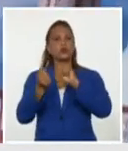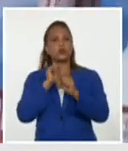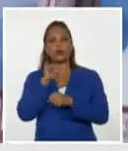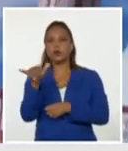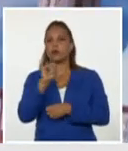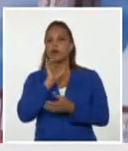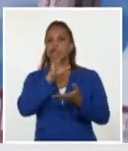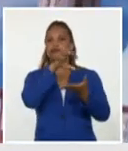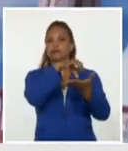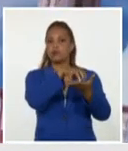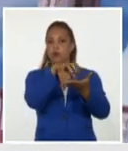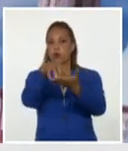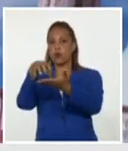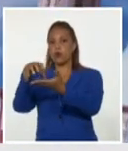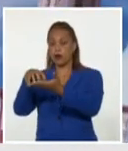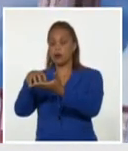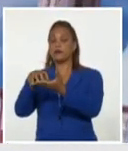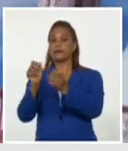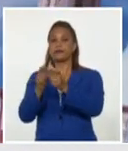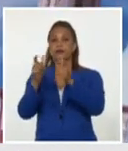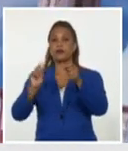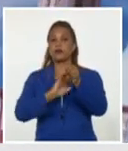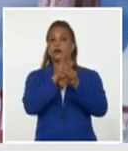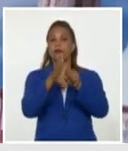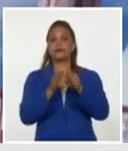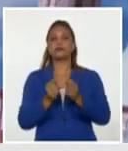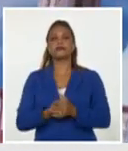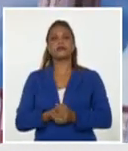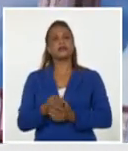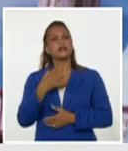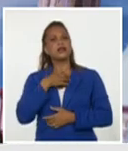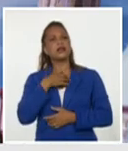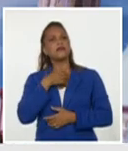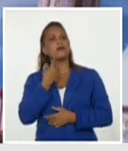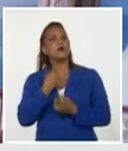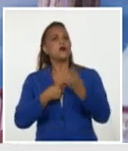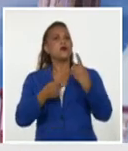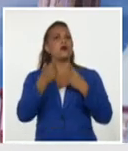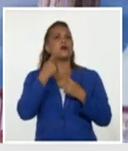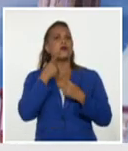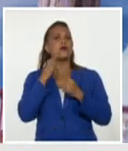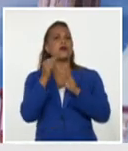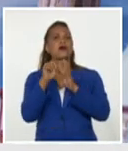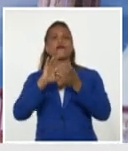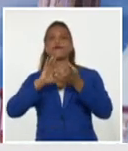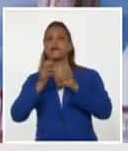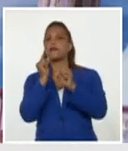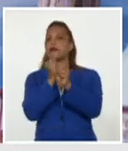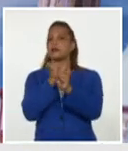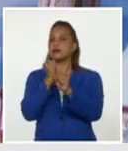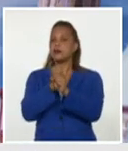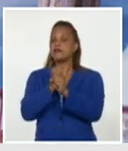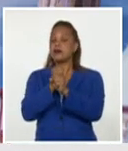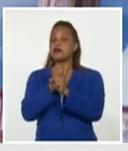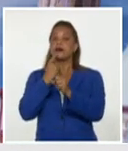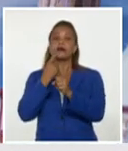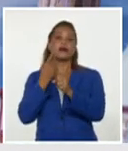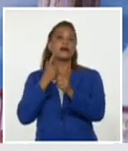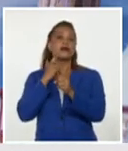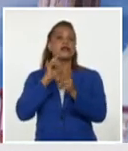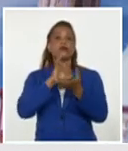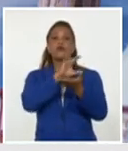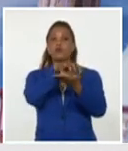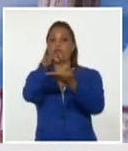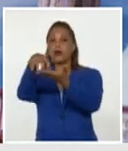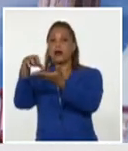Hay elementos técnicos de la salud pública trabajados en cada uno de los focos que se generan